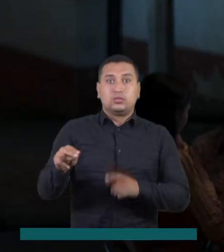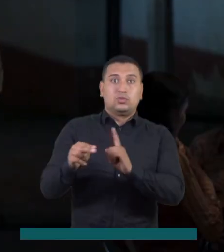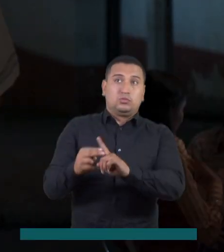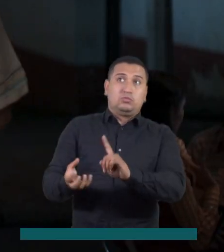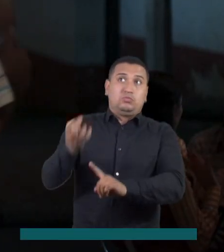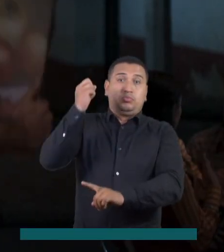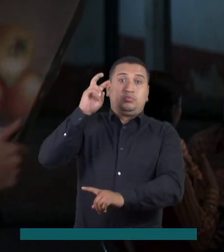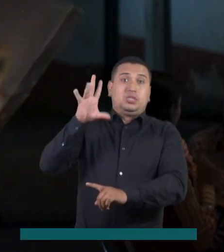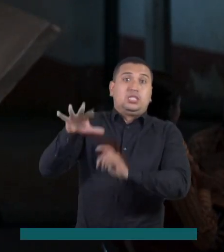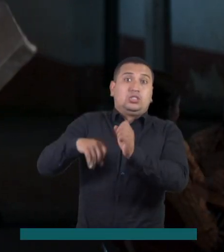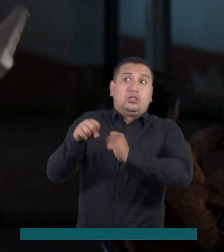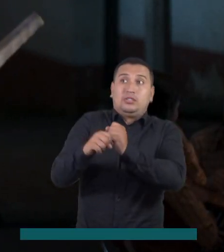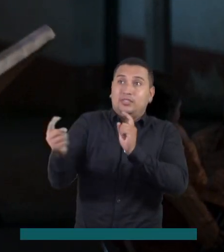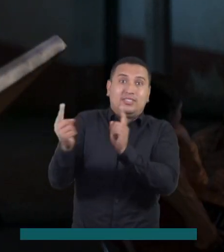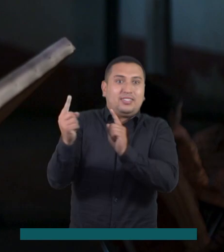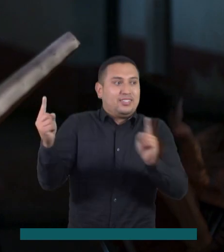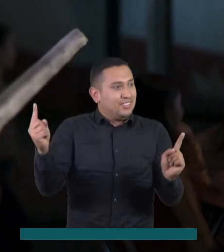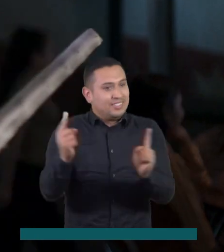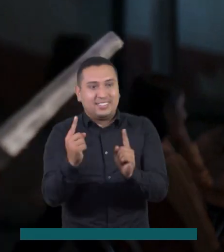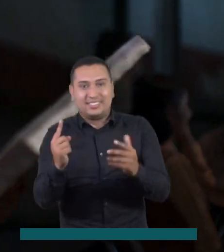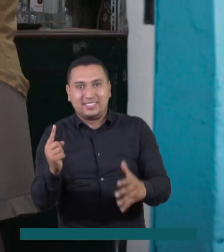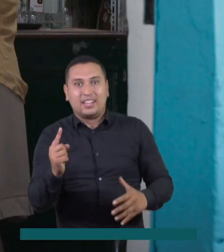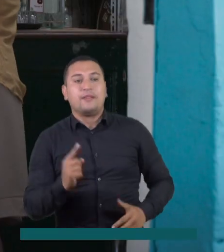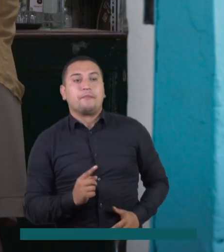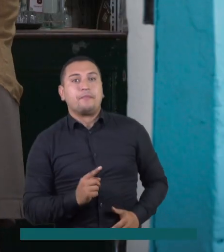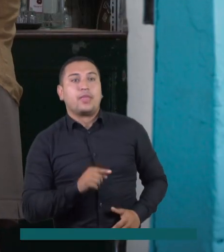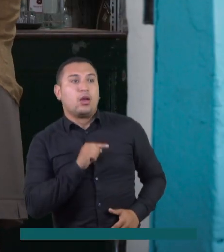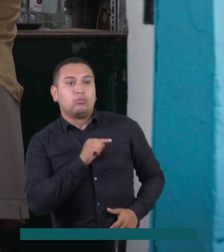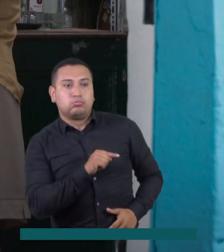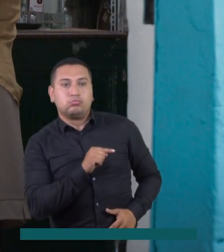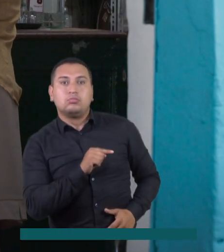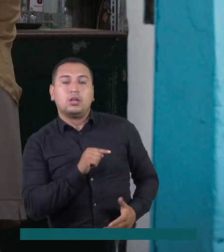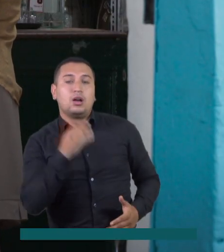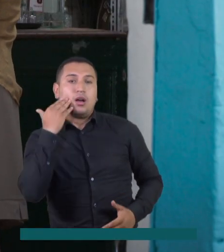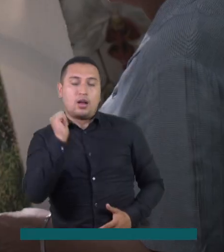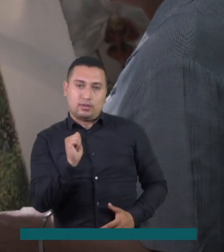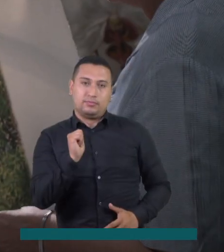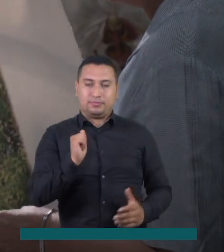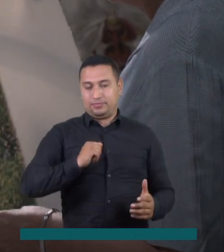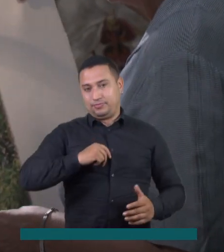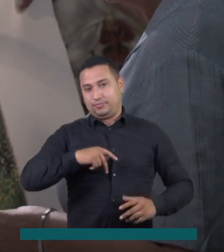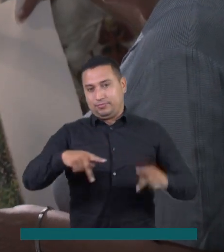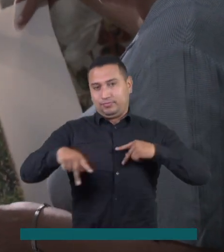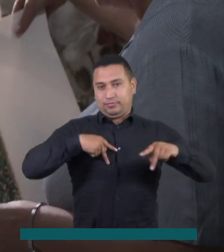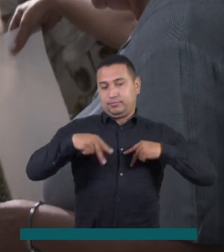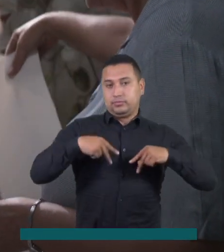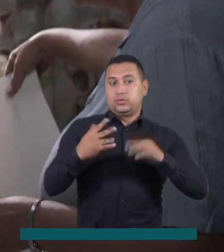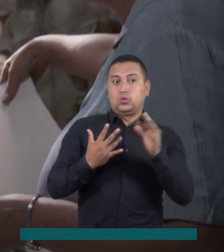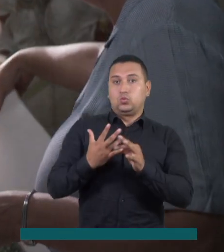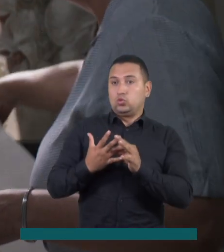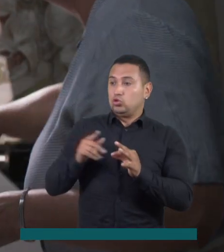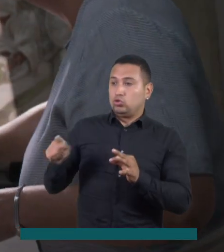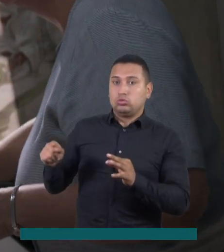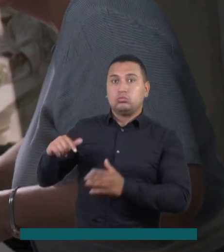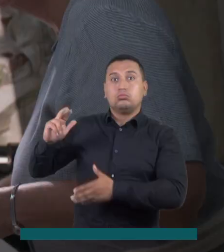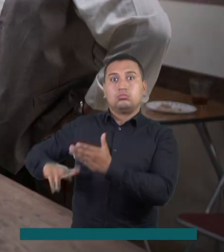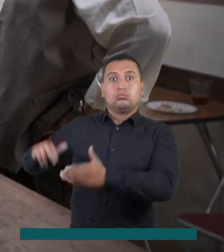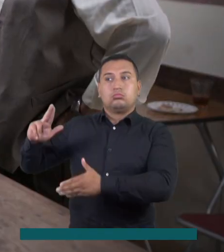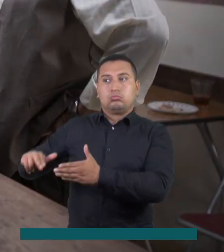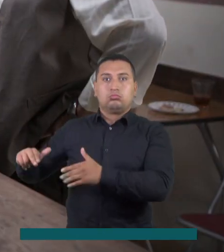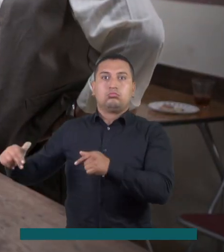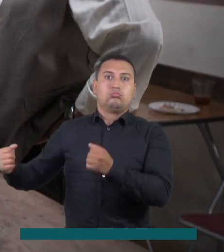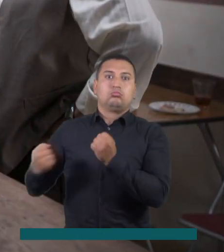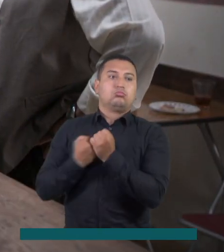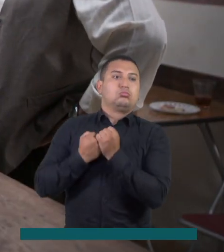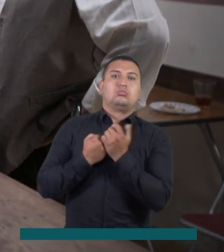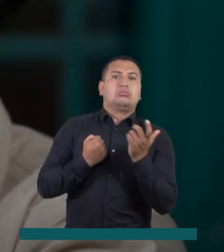Detrás de ese talento escondido, su esposo, quien también fue pintor, la apoyó en su paso por la academia en medio de una época en la que el machismo era